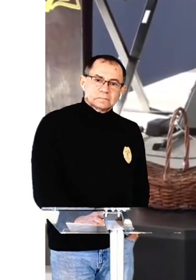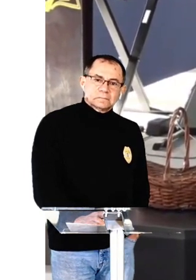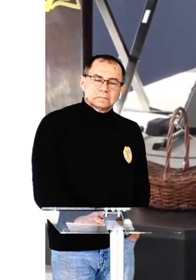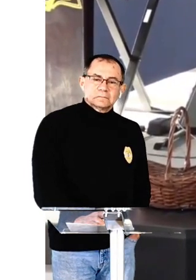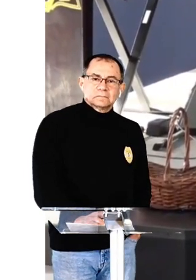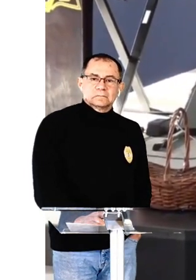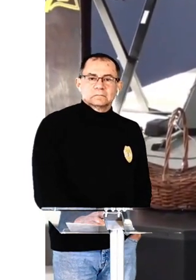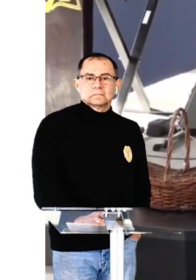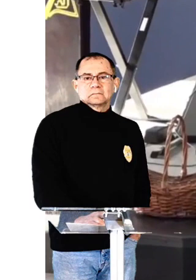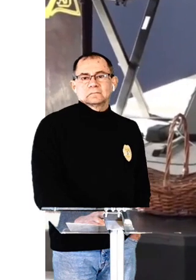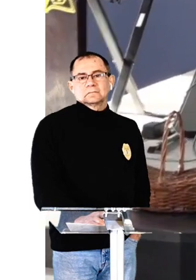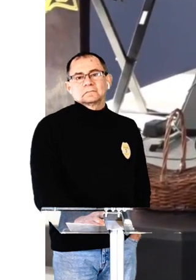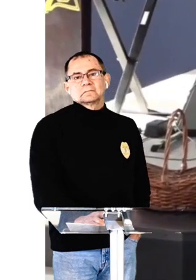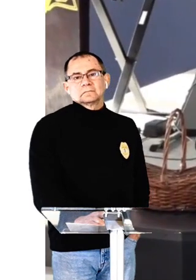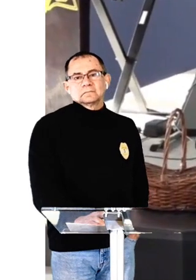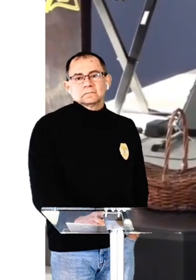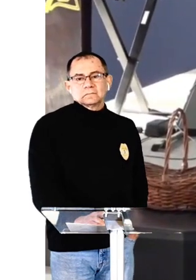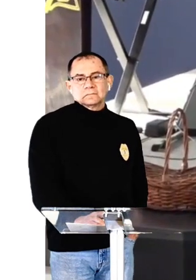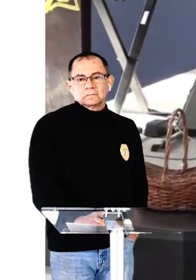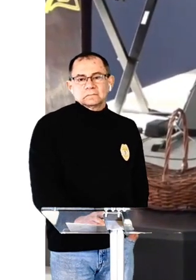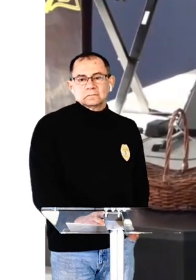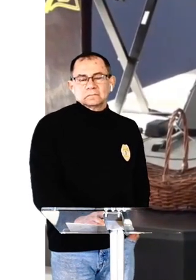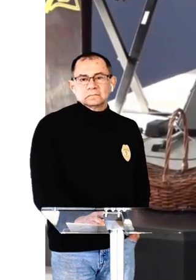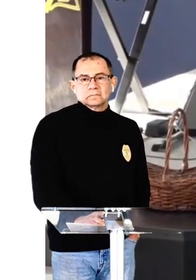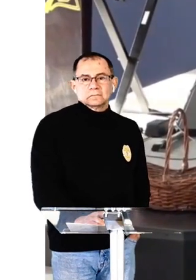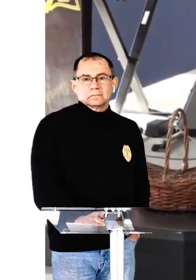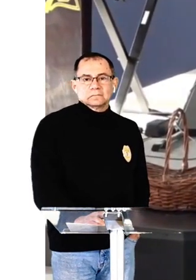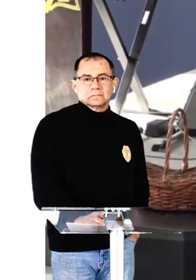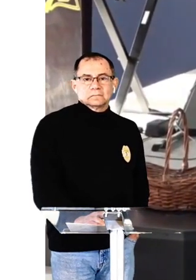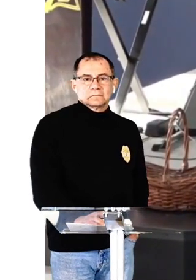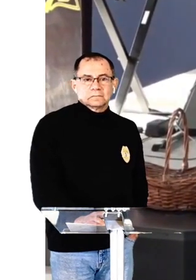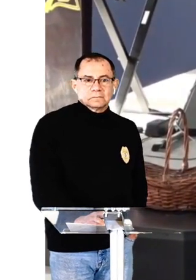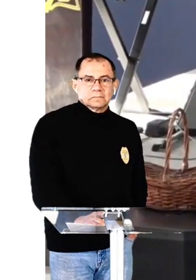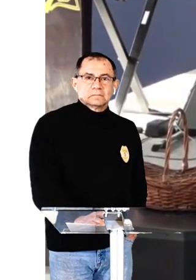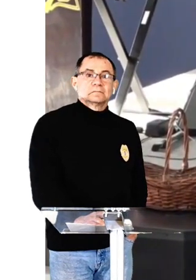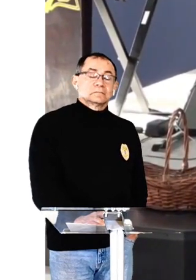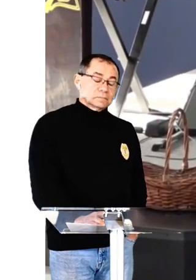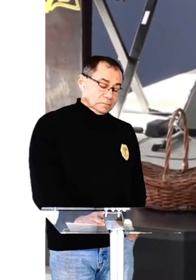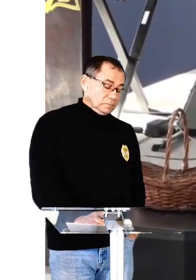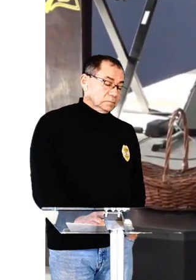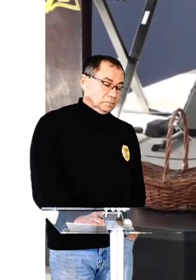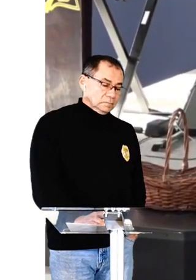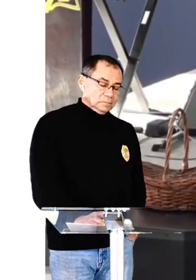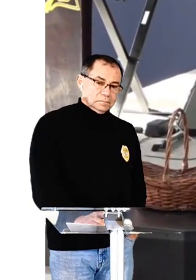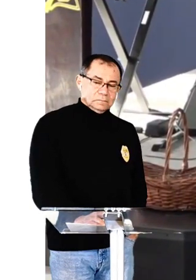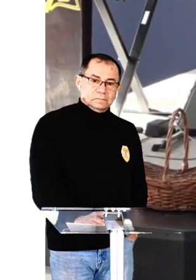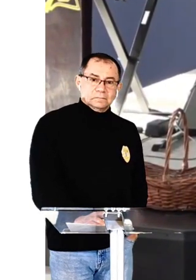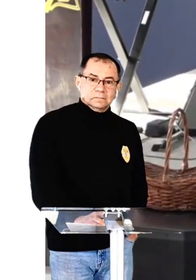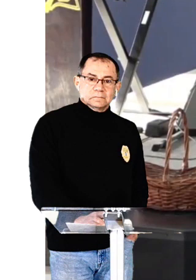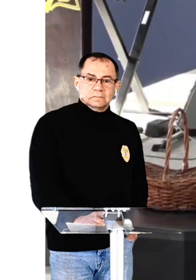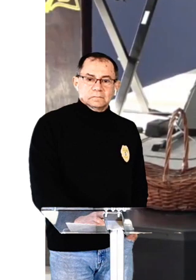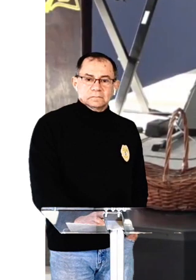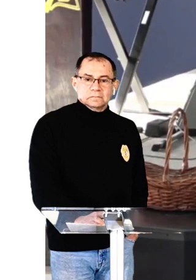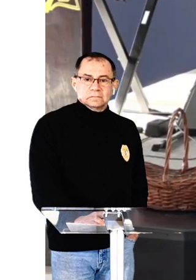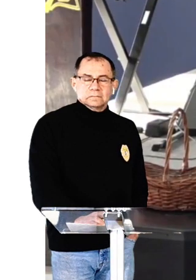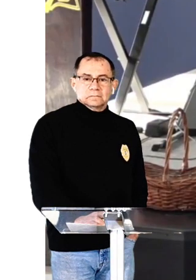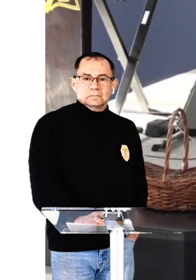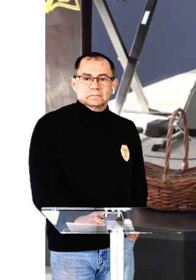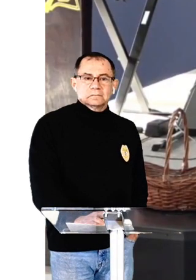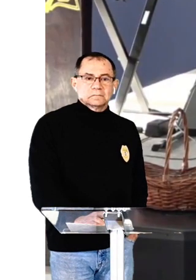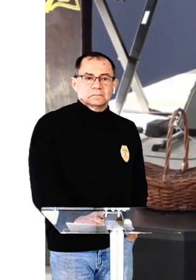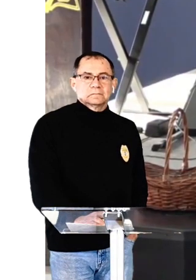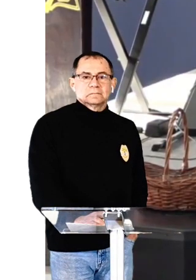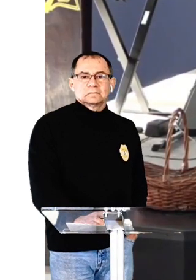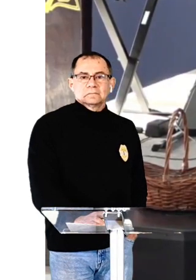sin caminar. Hoy en día mi sobrina ya empieza a caminar. Porque los médicos decían, no pasa de hoy